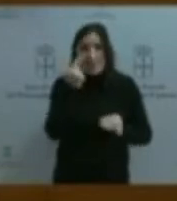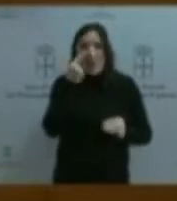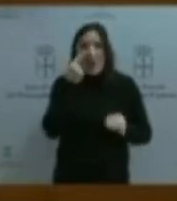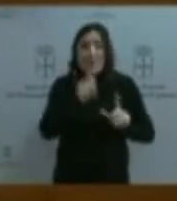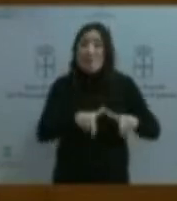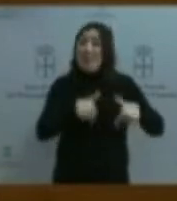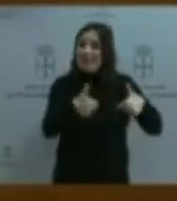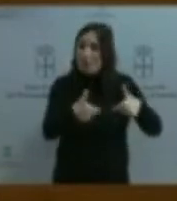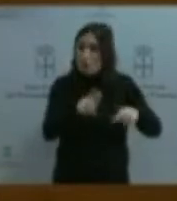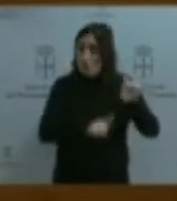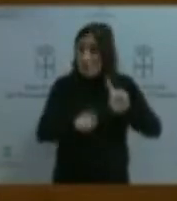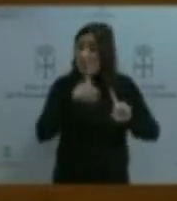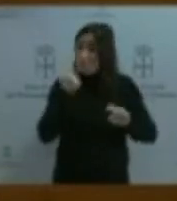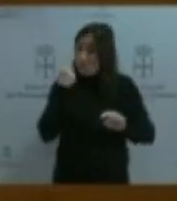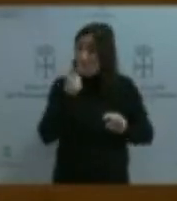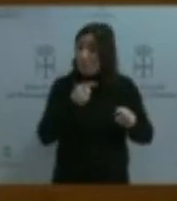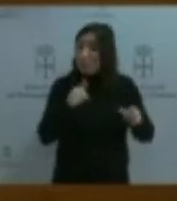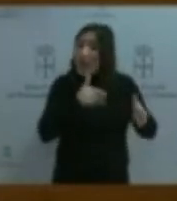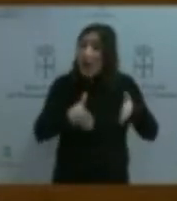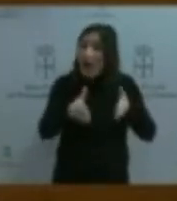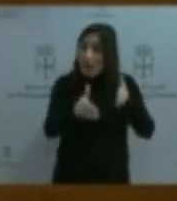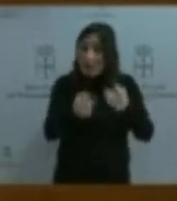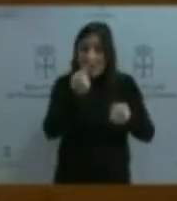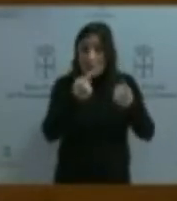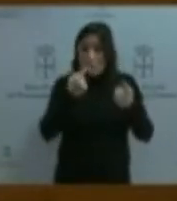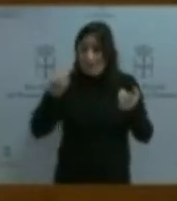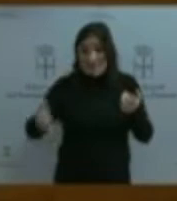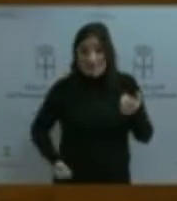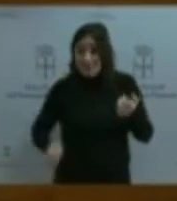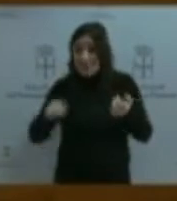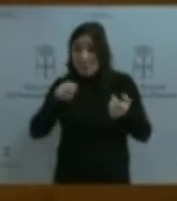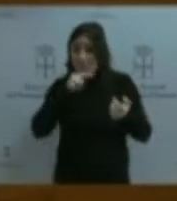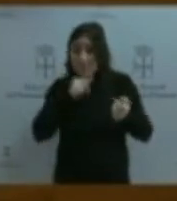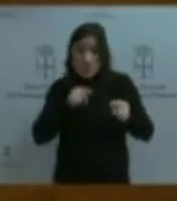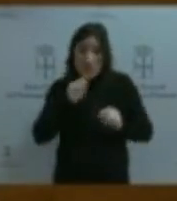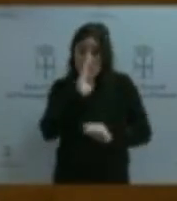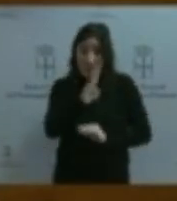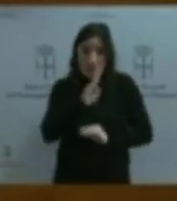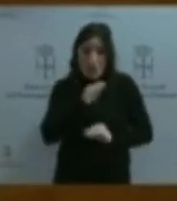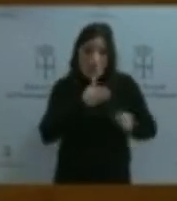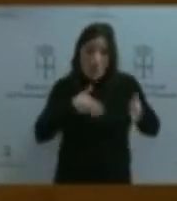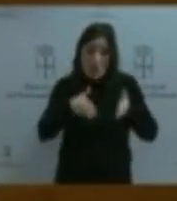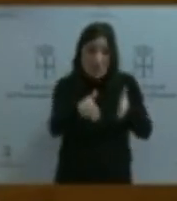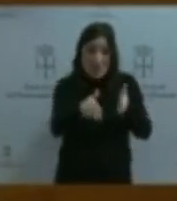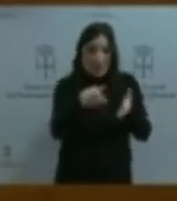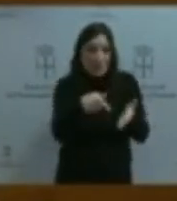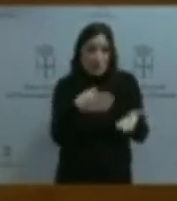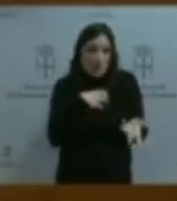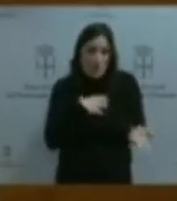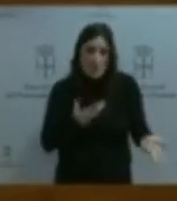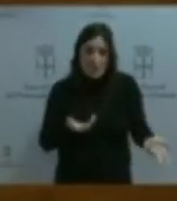residuales que se vierten directamente a los ríos y eso no debería de suceder. Entender por qué ocurre el fenómeno de